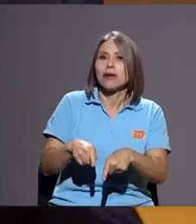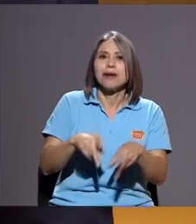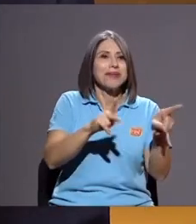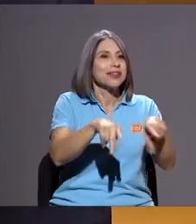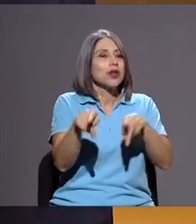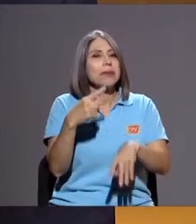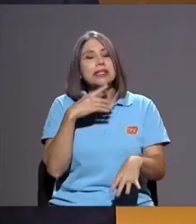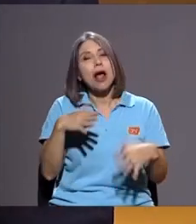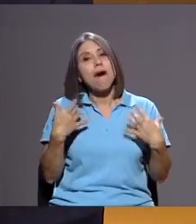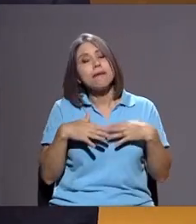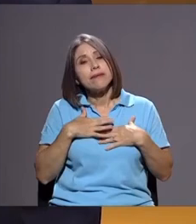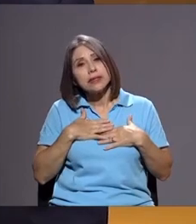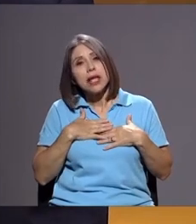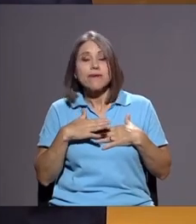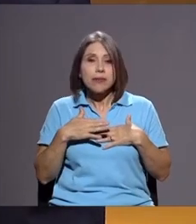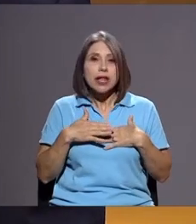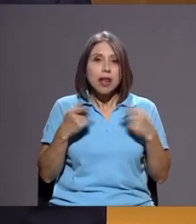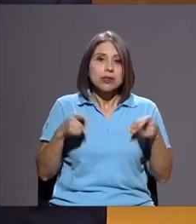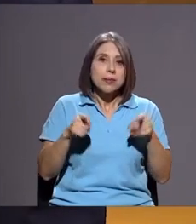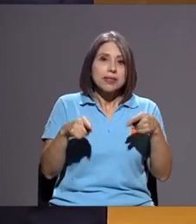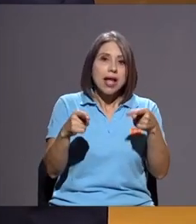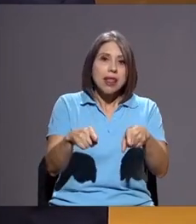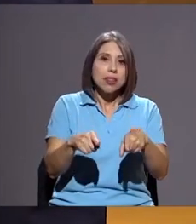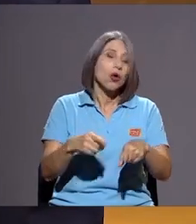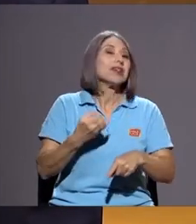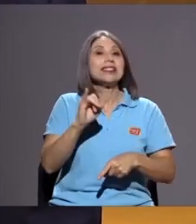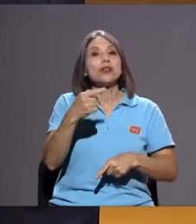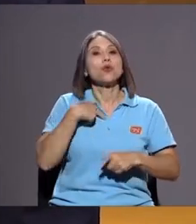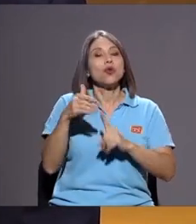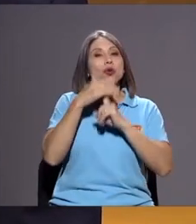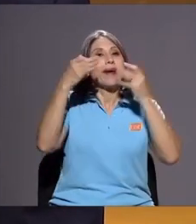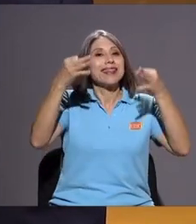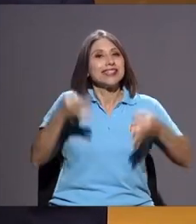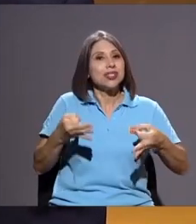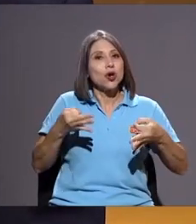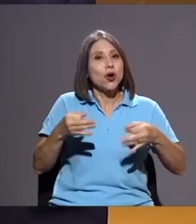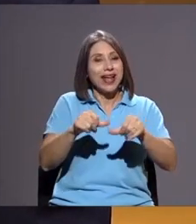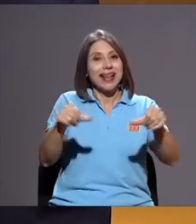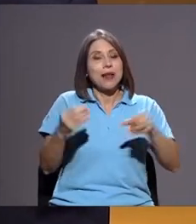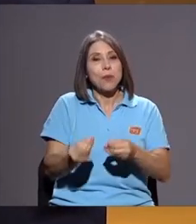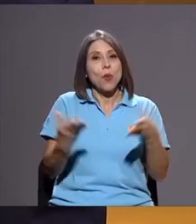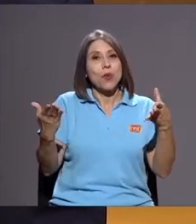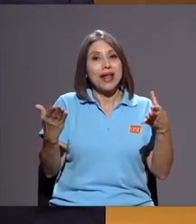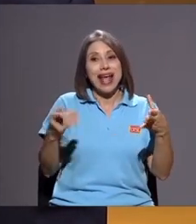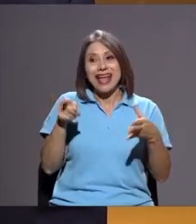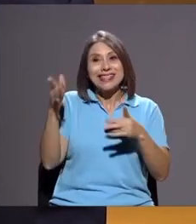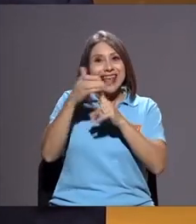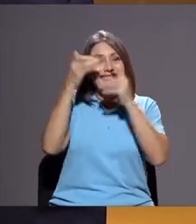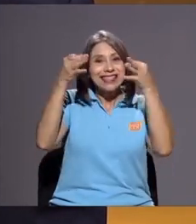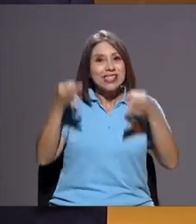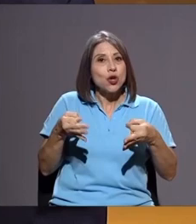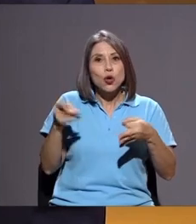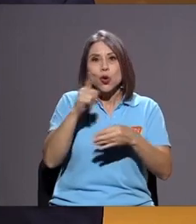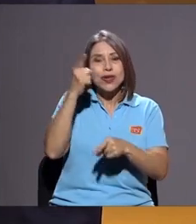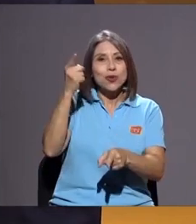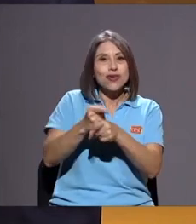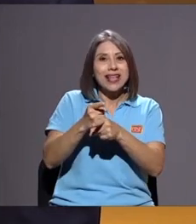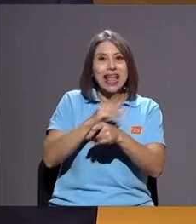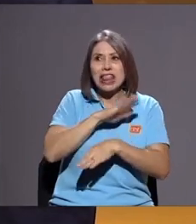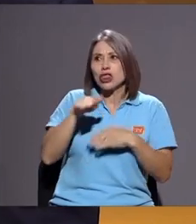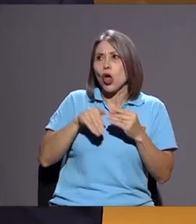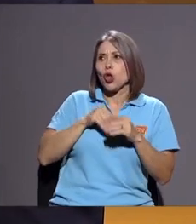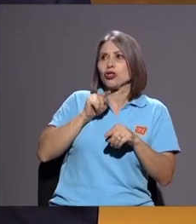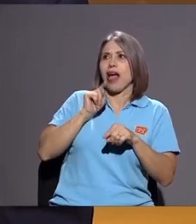lo que está pasando cuando uno toma una decisión en el sector público y la decisión no es la correcta todo el mundo lo va a enjuiciar y eso hace